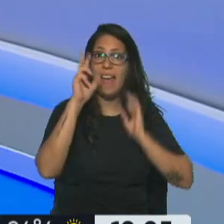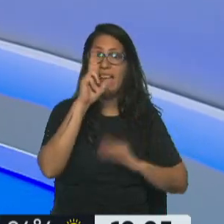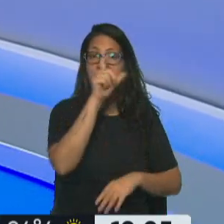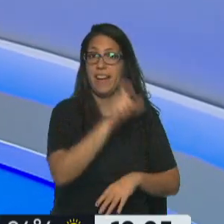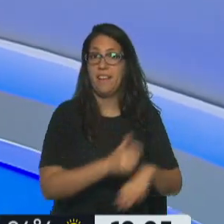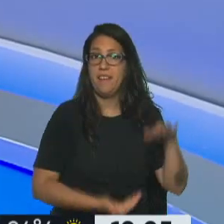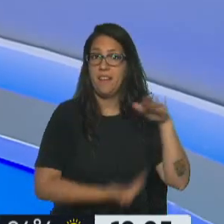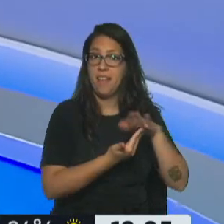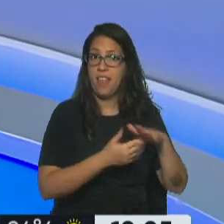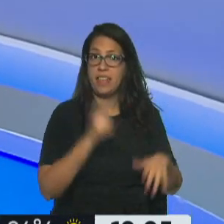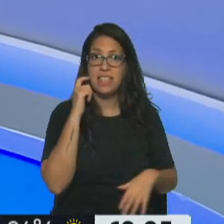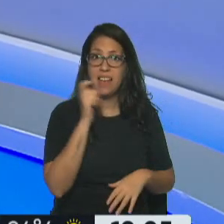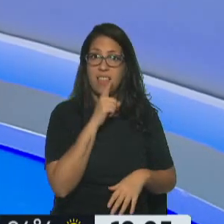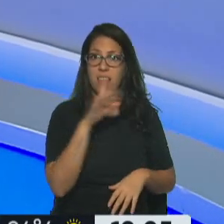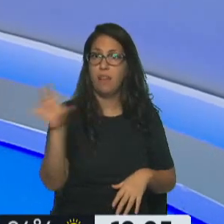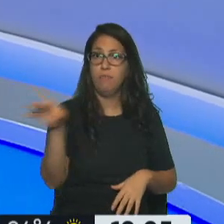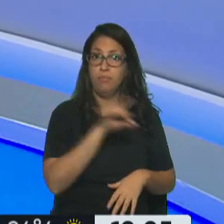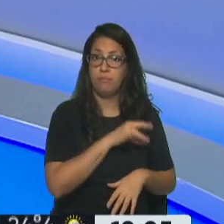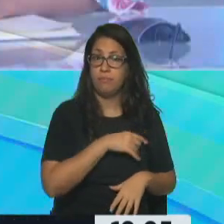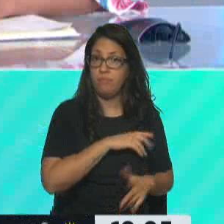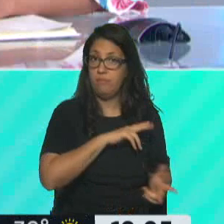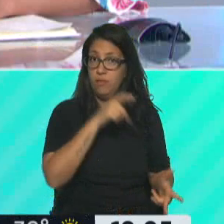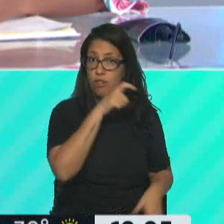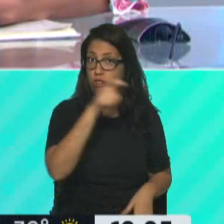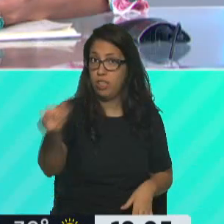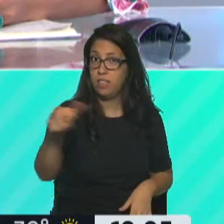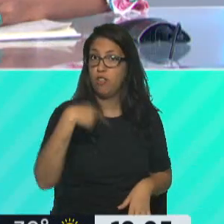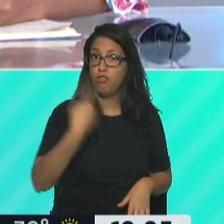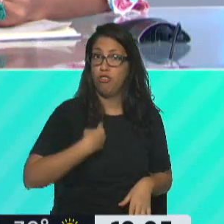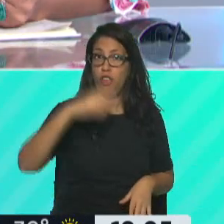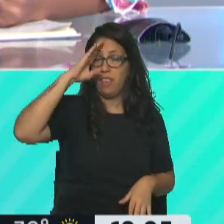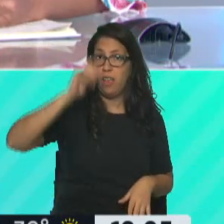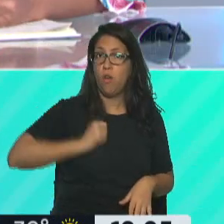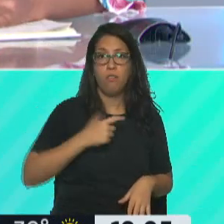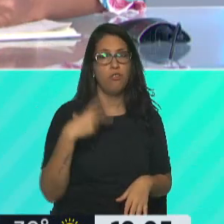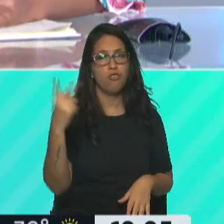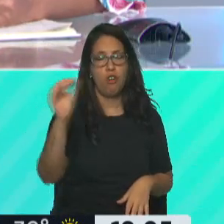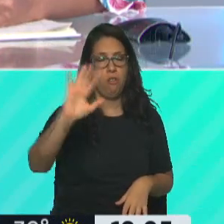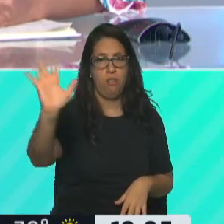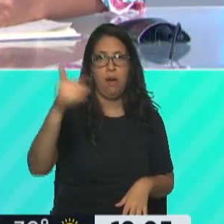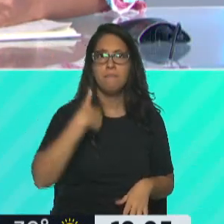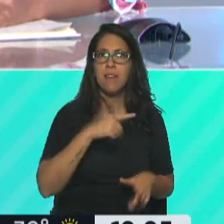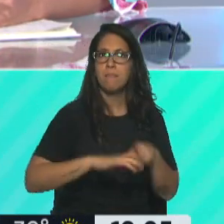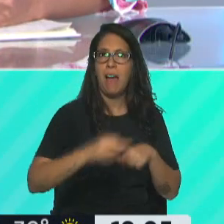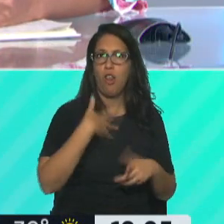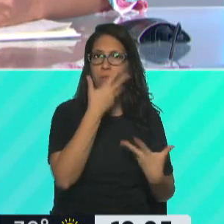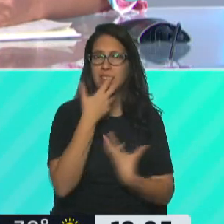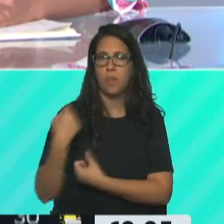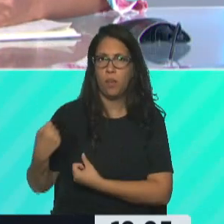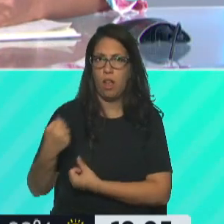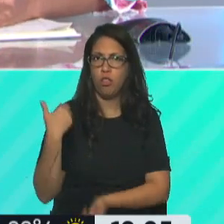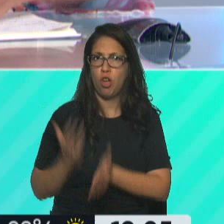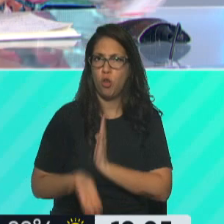retoma eso toma el guante y le dice mira Nosotros con la dictadura no porque mi hermano fue secuestrado y